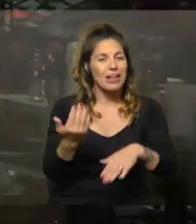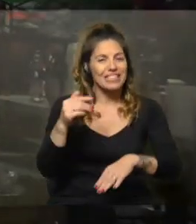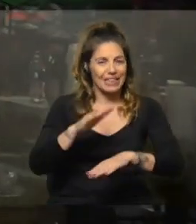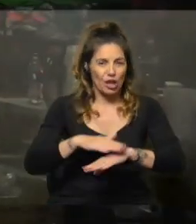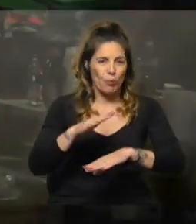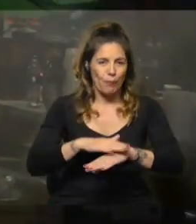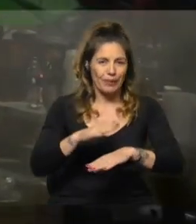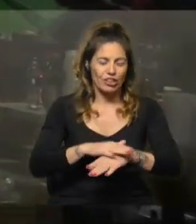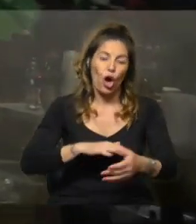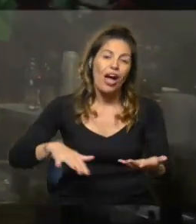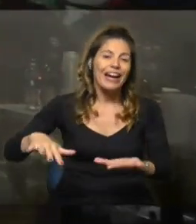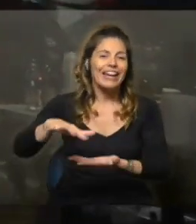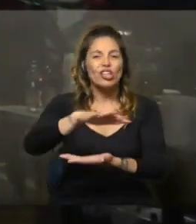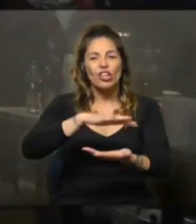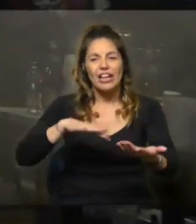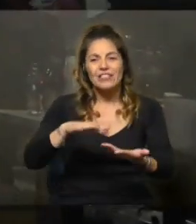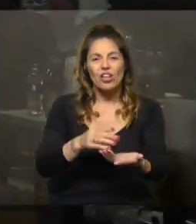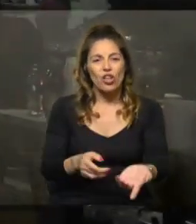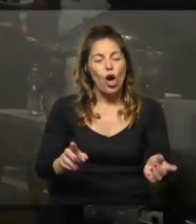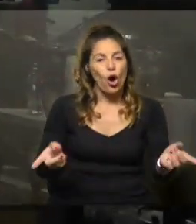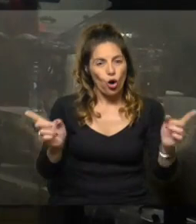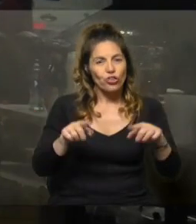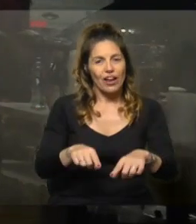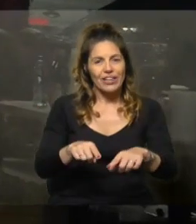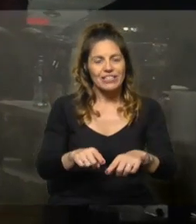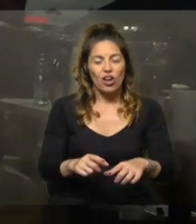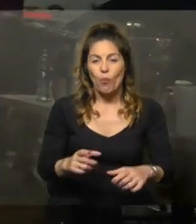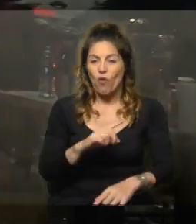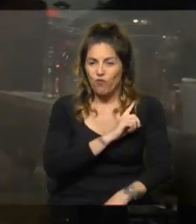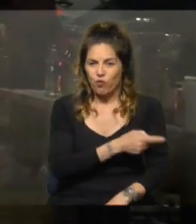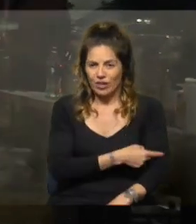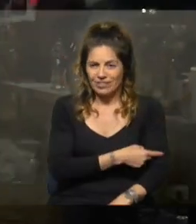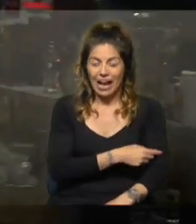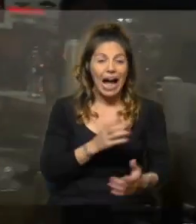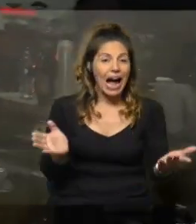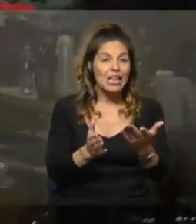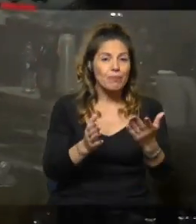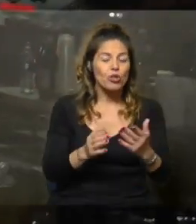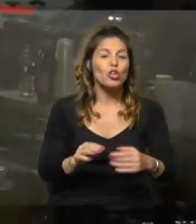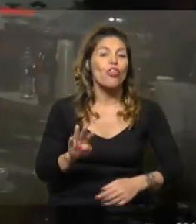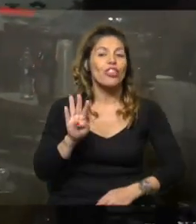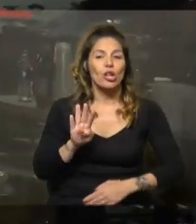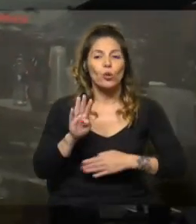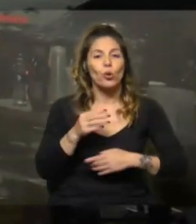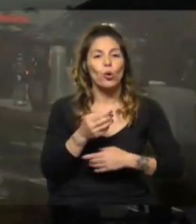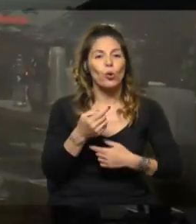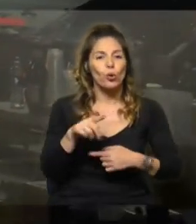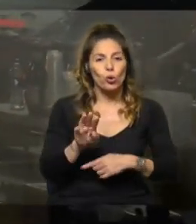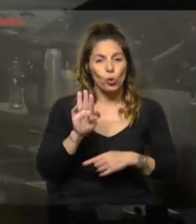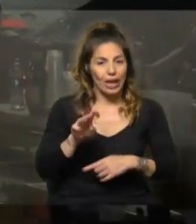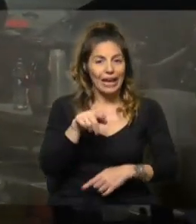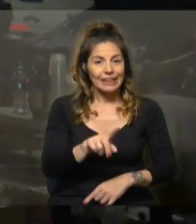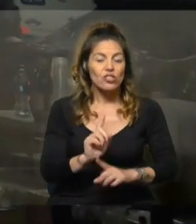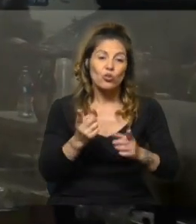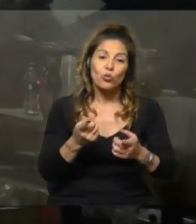la regionalización vuelve a cobrar fuerza claramente al impulso de Lula y justamente ese es uno de los frenos